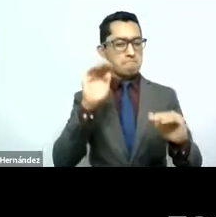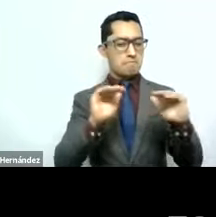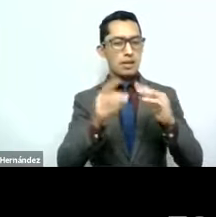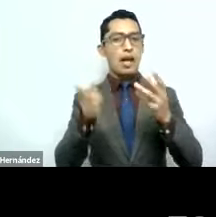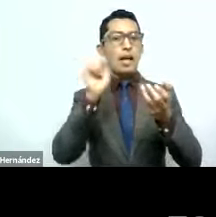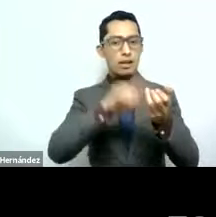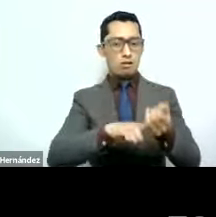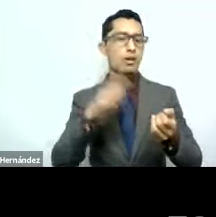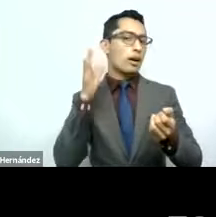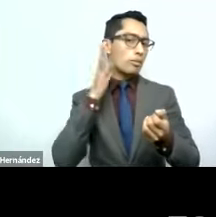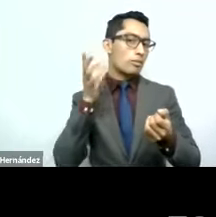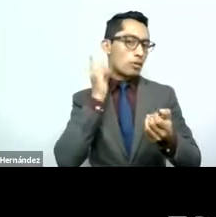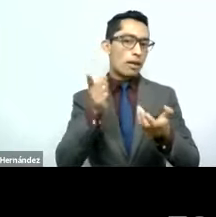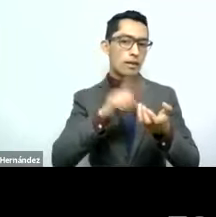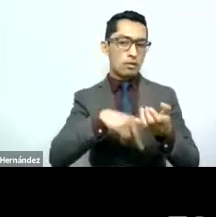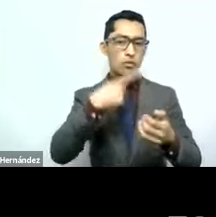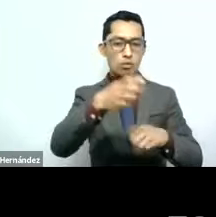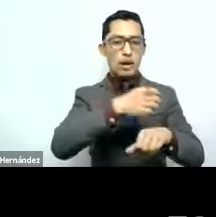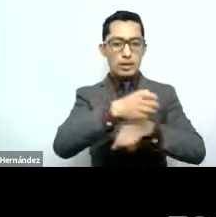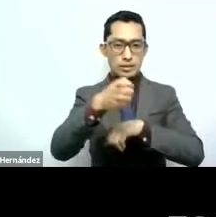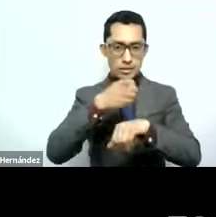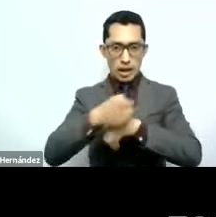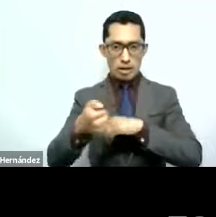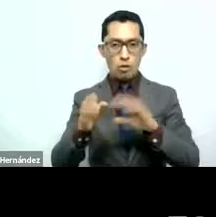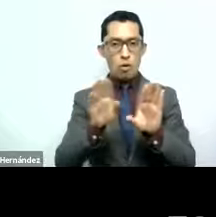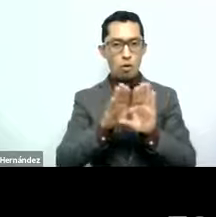congresos, y dijo que tenían